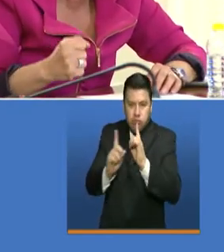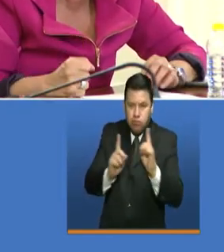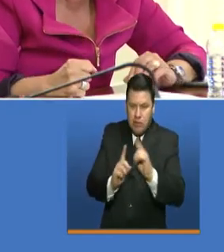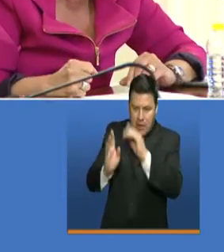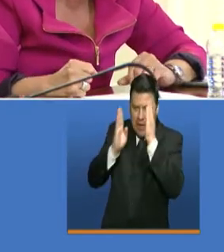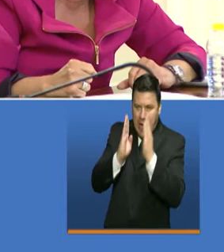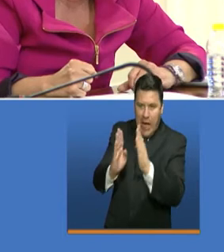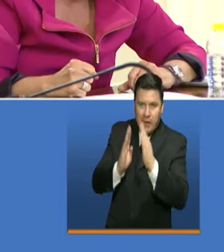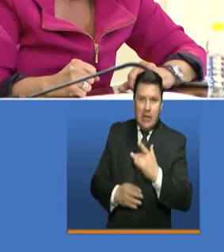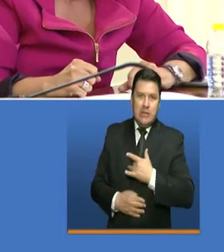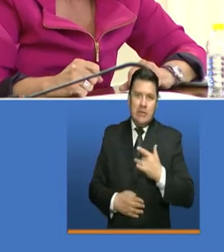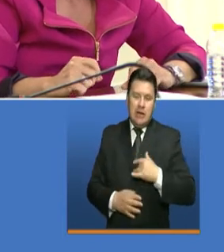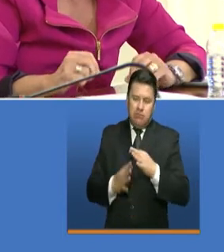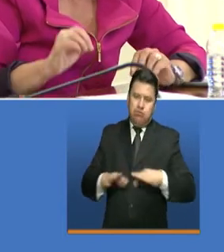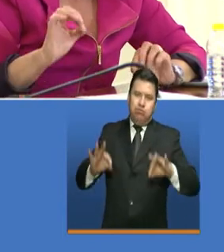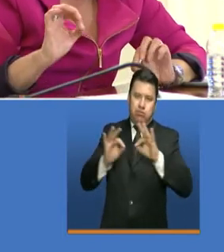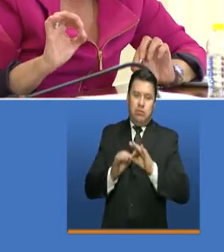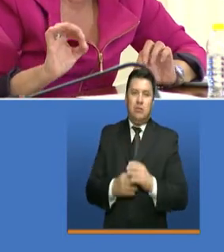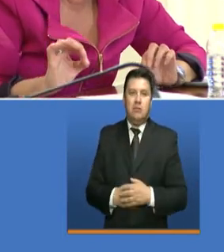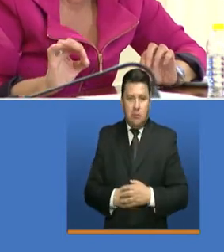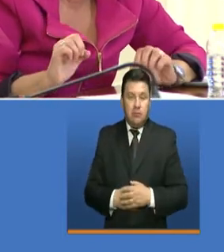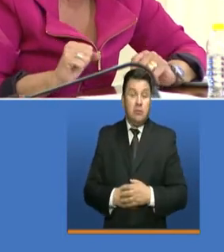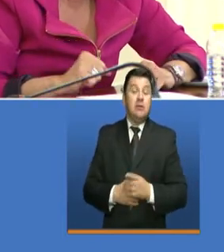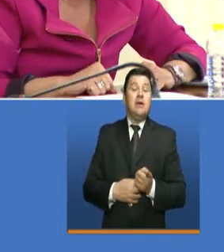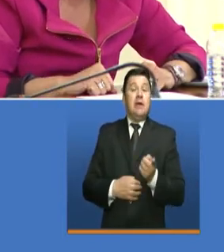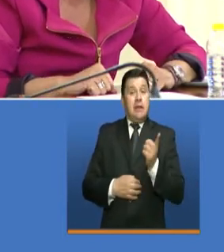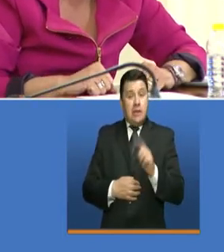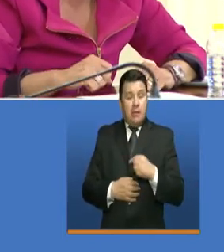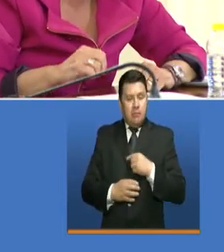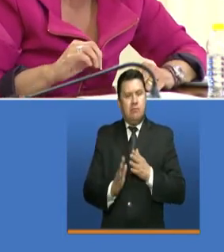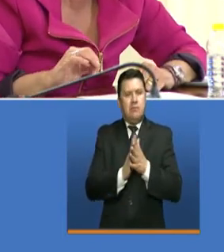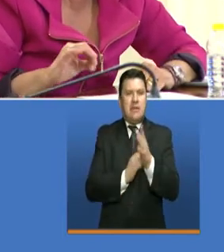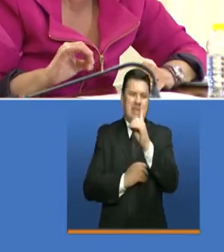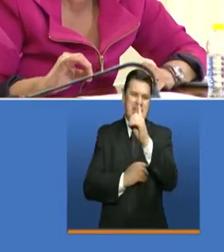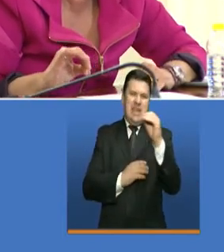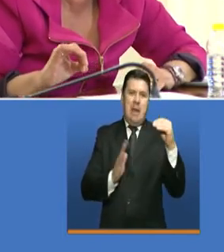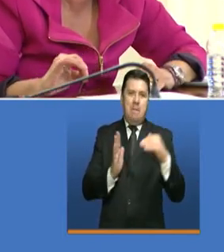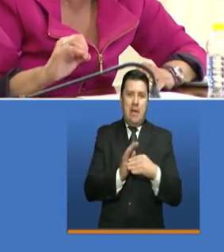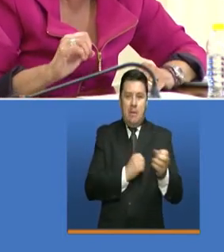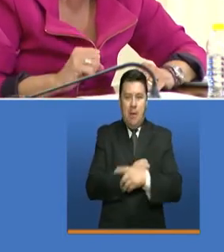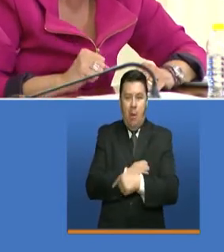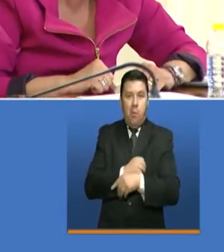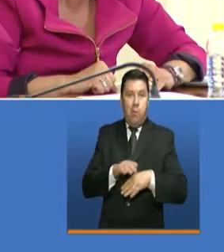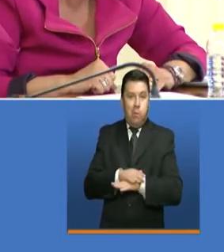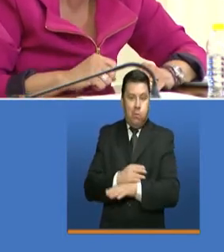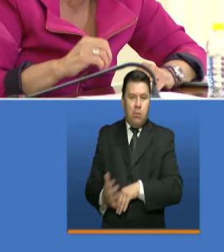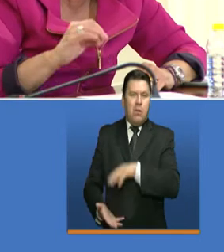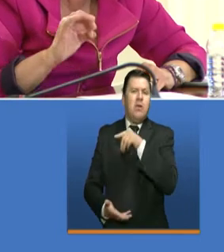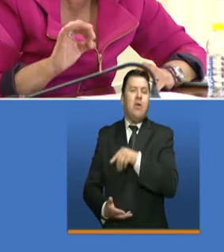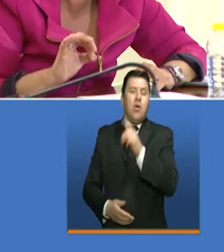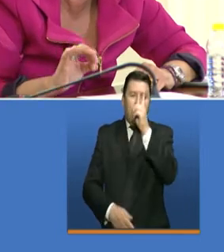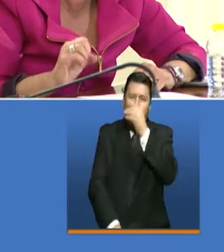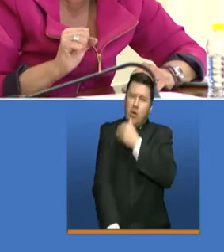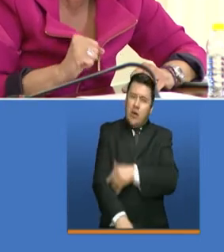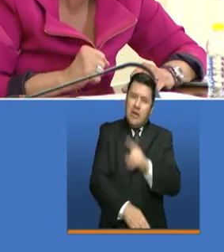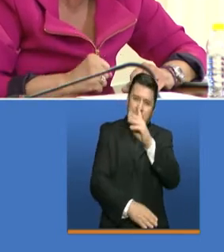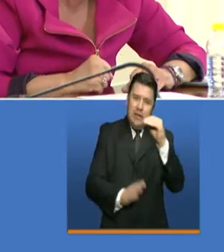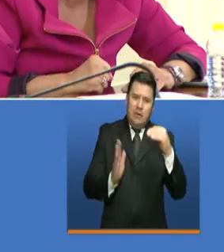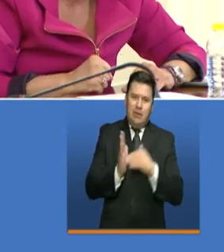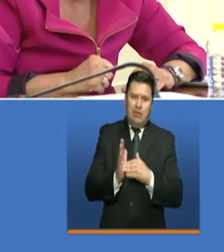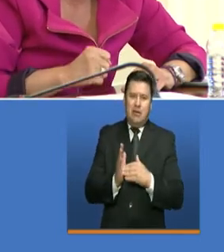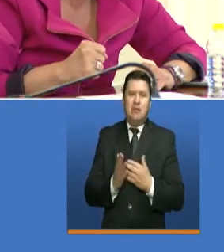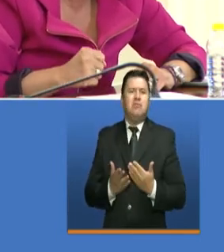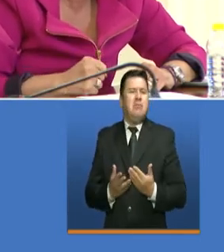tengan atención en salud. Guardamos, presidente, 100 mil mercados más, es decir, 1.100.000